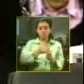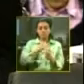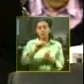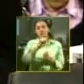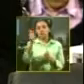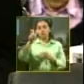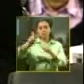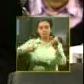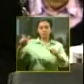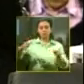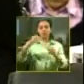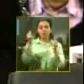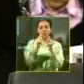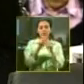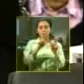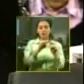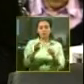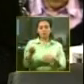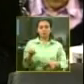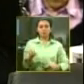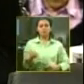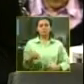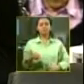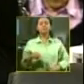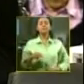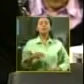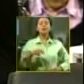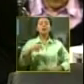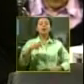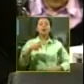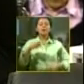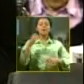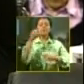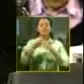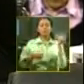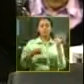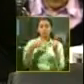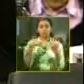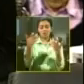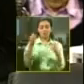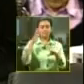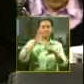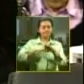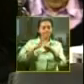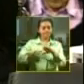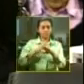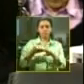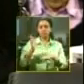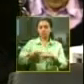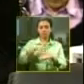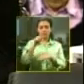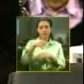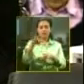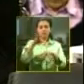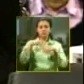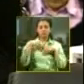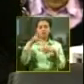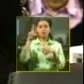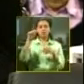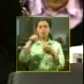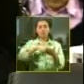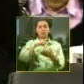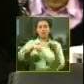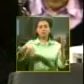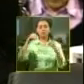demás personas y con la naturaleza. Finalmente, compañeras y compañeros, yo quisiera insistir en el hecho de que al asumir la no violencia